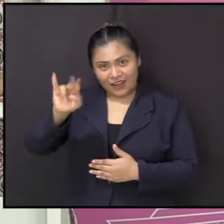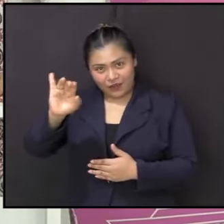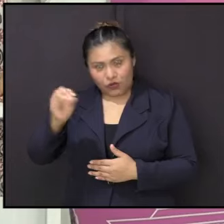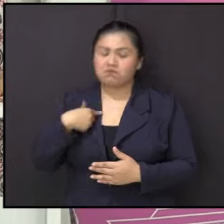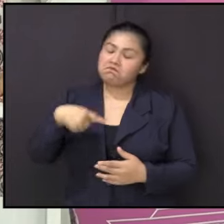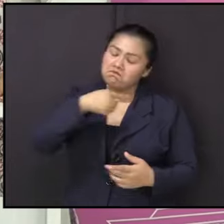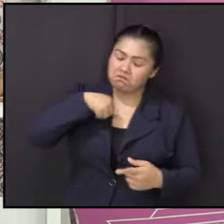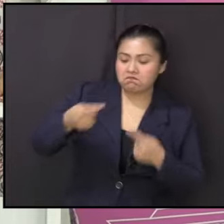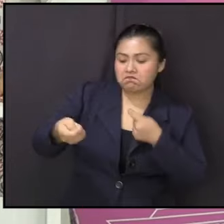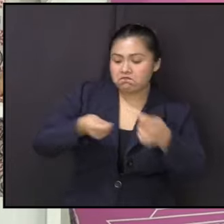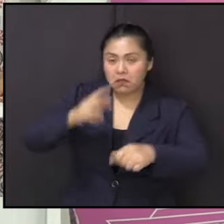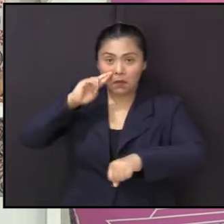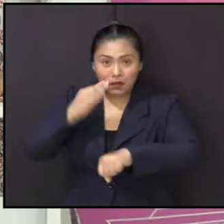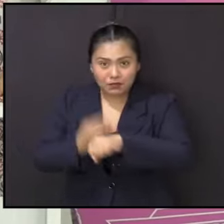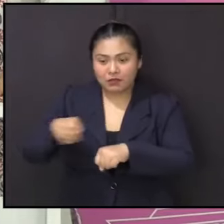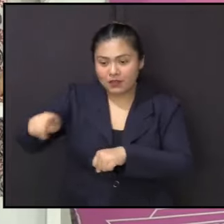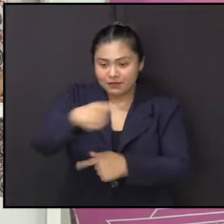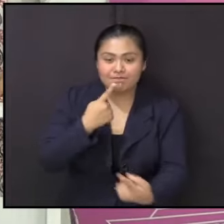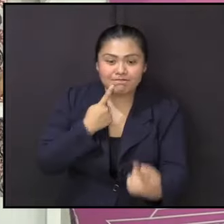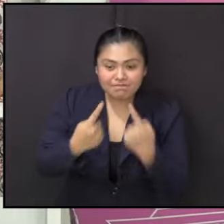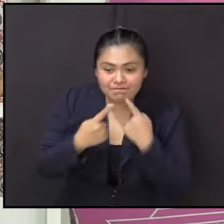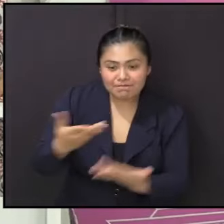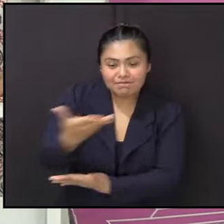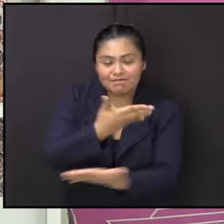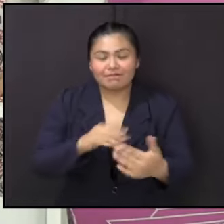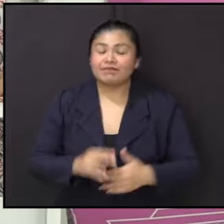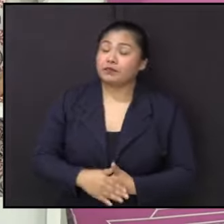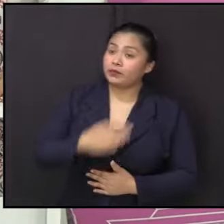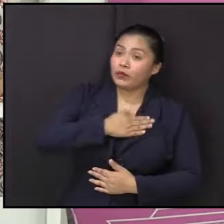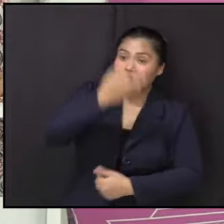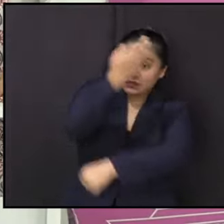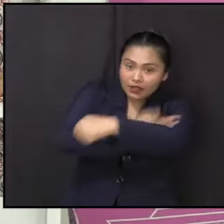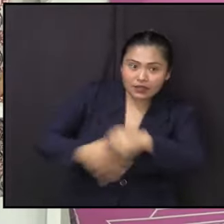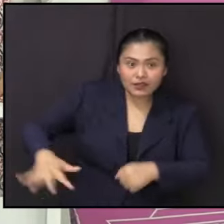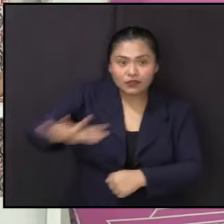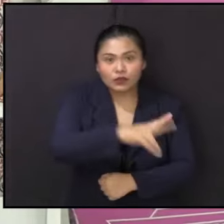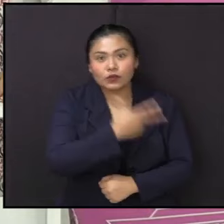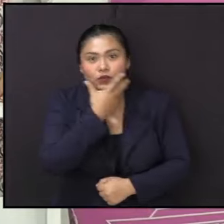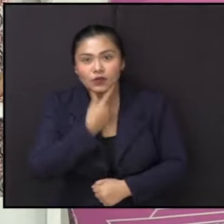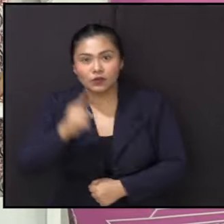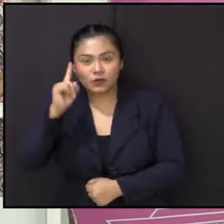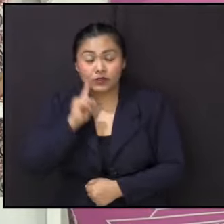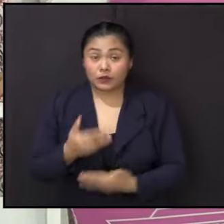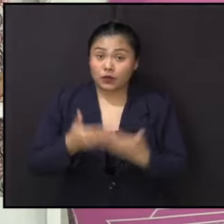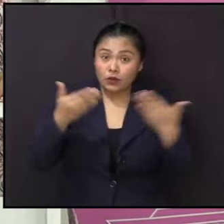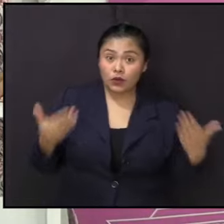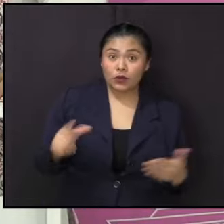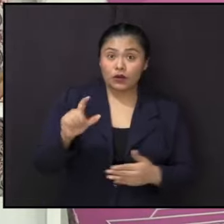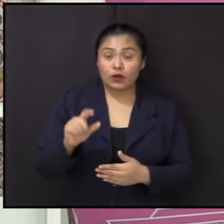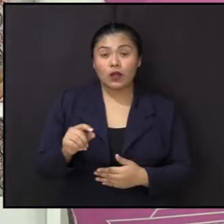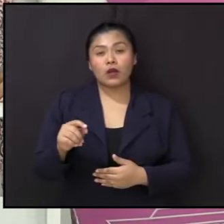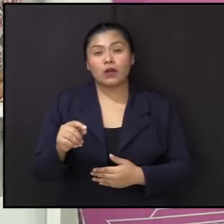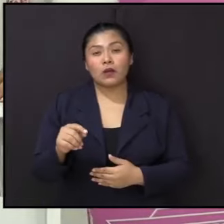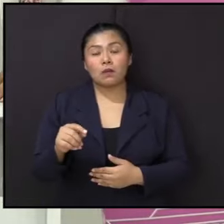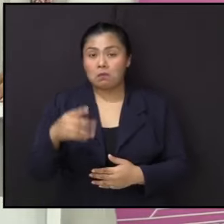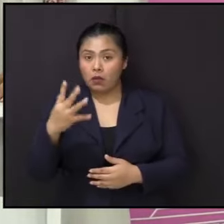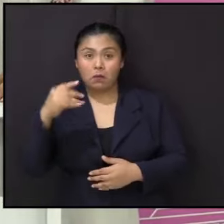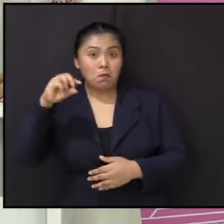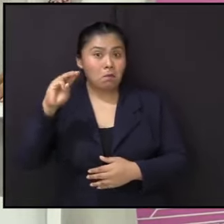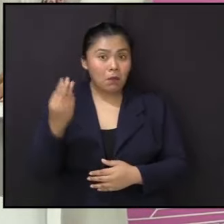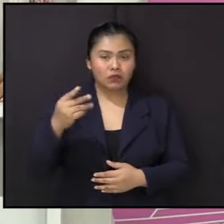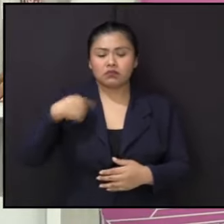debate. Buenas tardes a todas y a todos. Hoy, 15 de mayo, nos encontramos reunidos en esta sede de debates para llevar a cabo